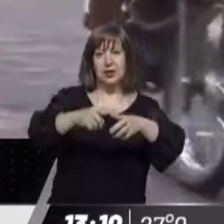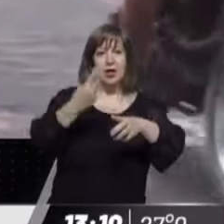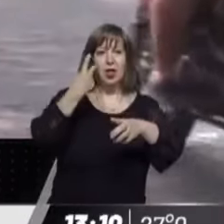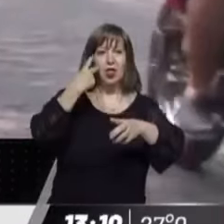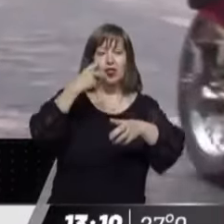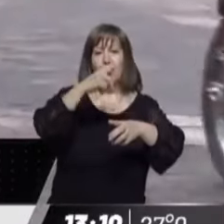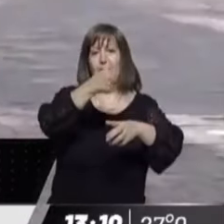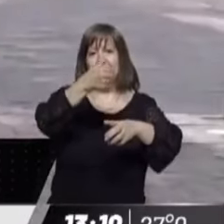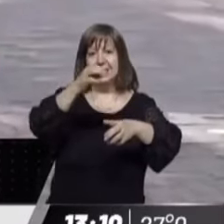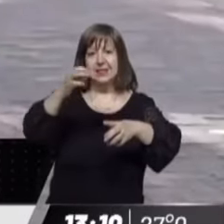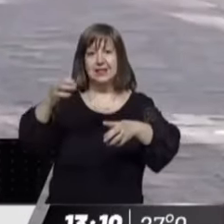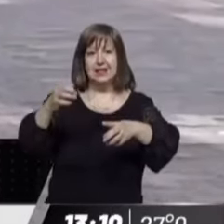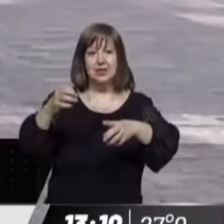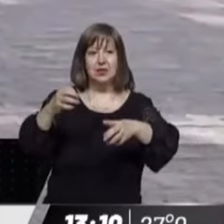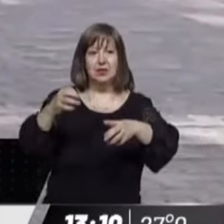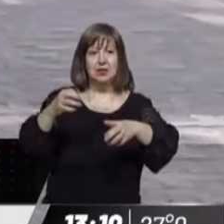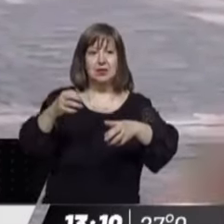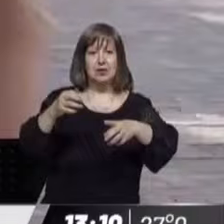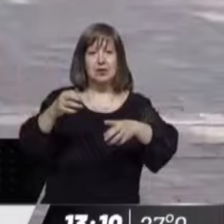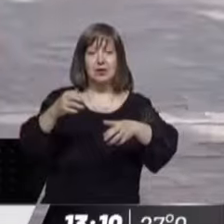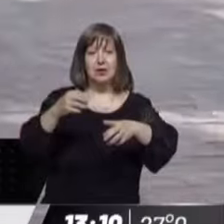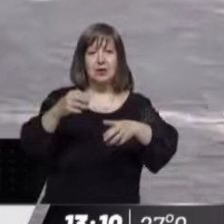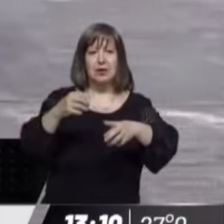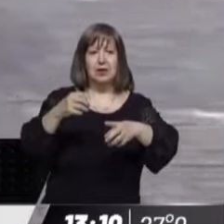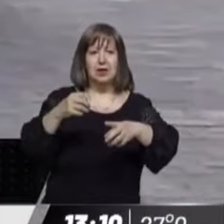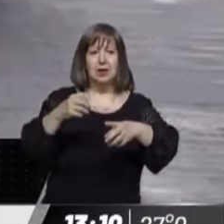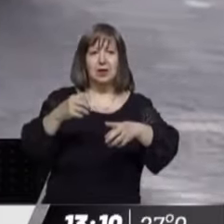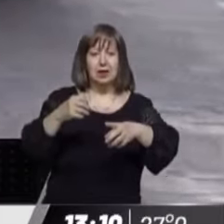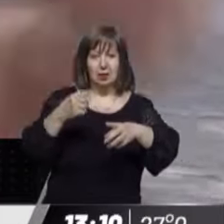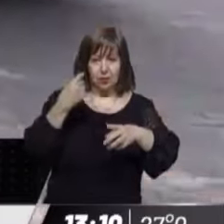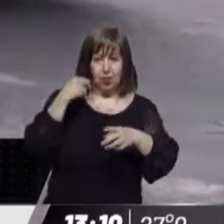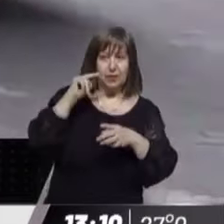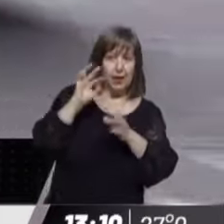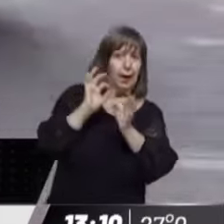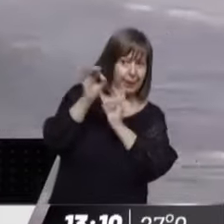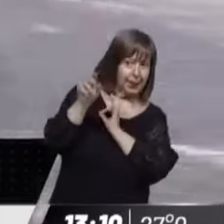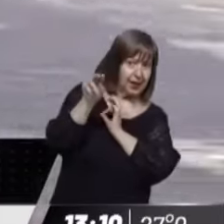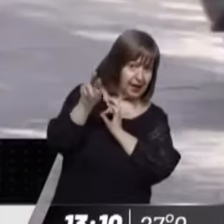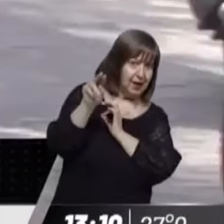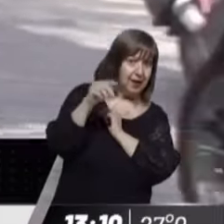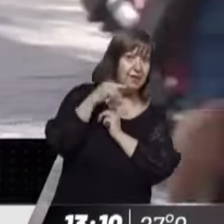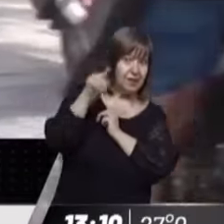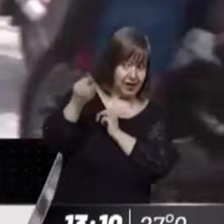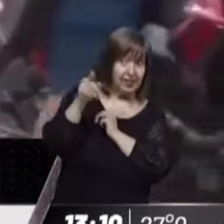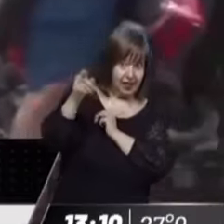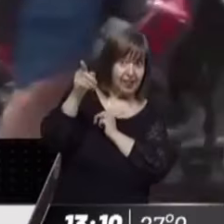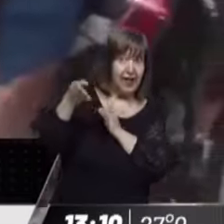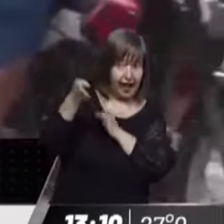preguntaba, ¿sabes? Es que me conozco los precios porque hacen 45 años que estoy comprando.